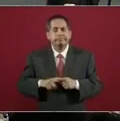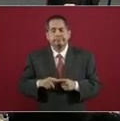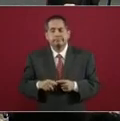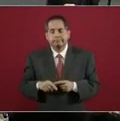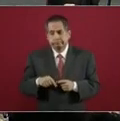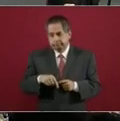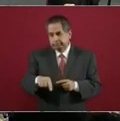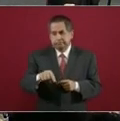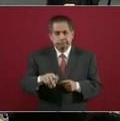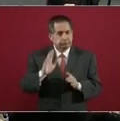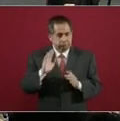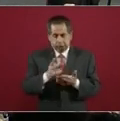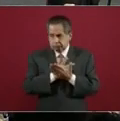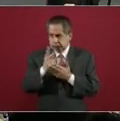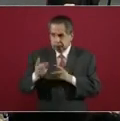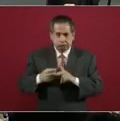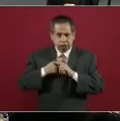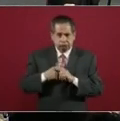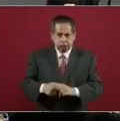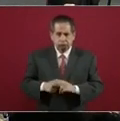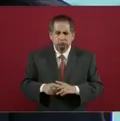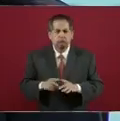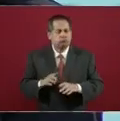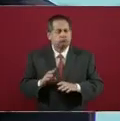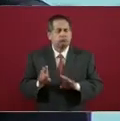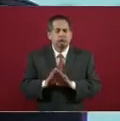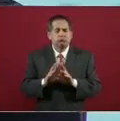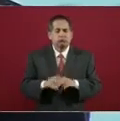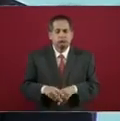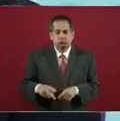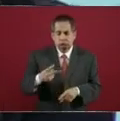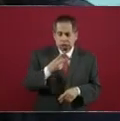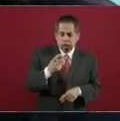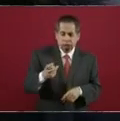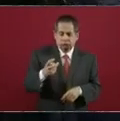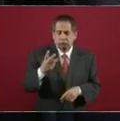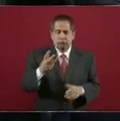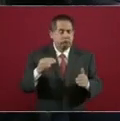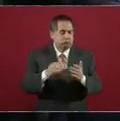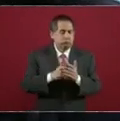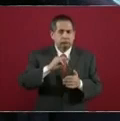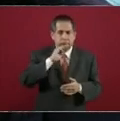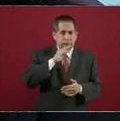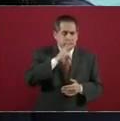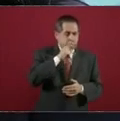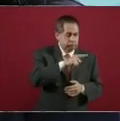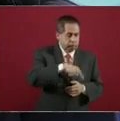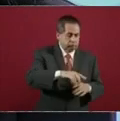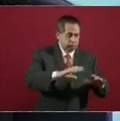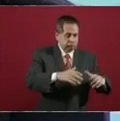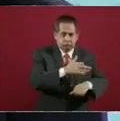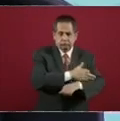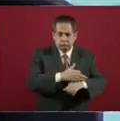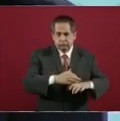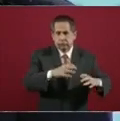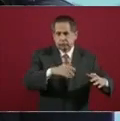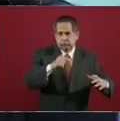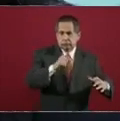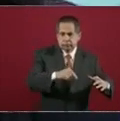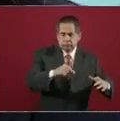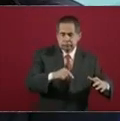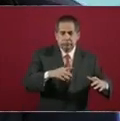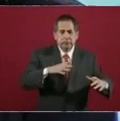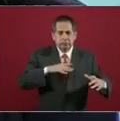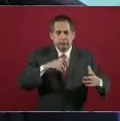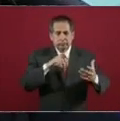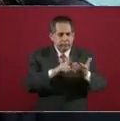Cómo va a arrancar el programa insistir son 203,000 madres y padres eh de familia eh que a